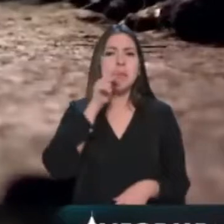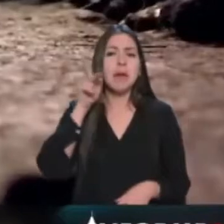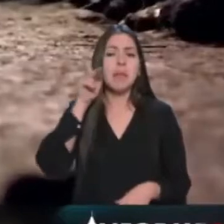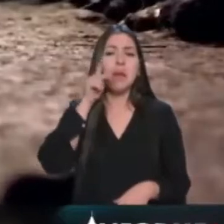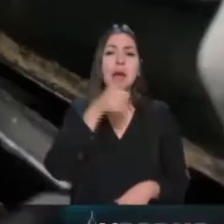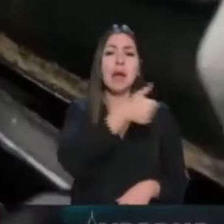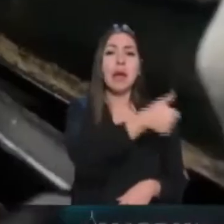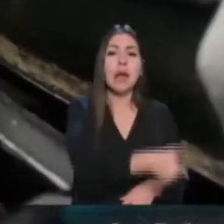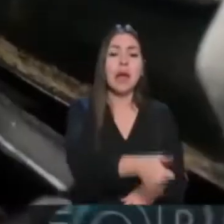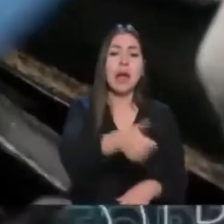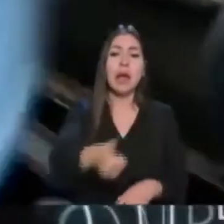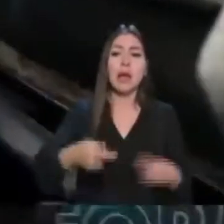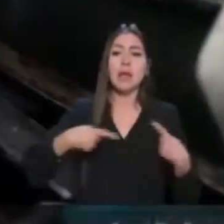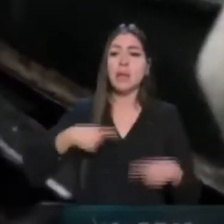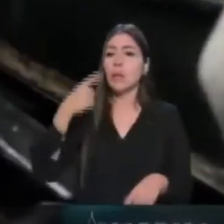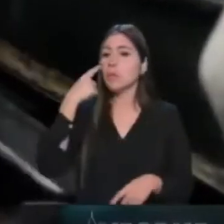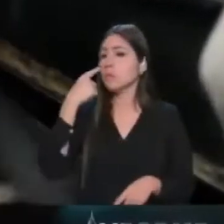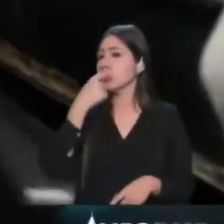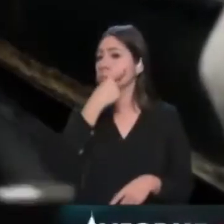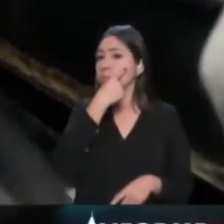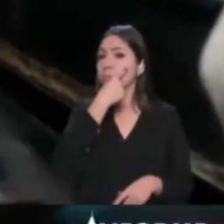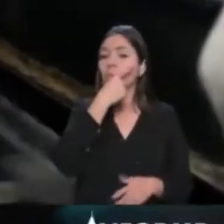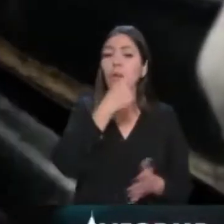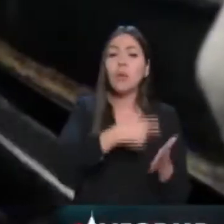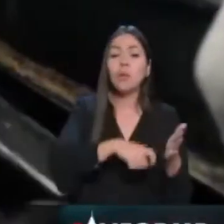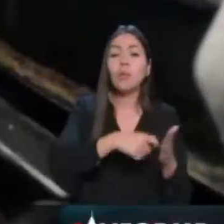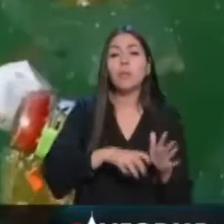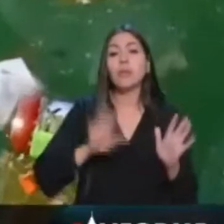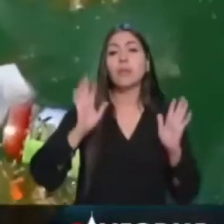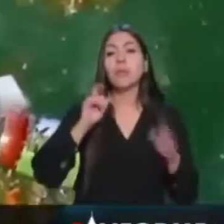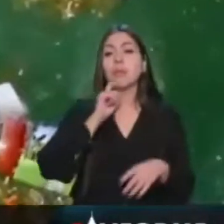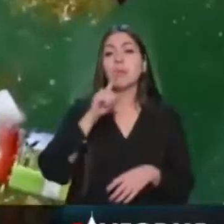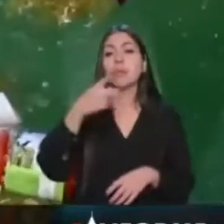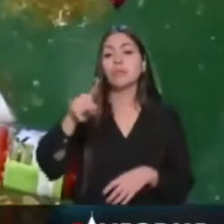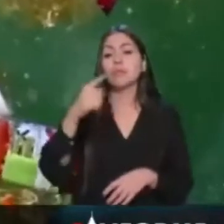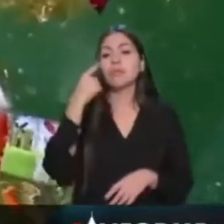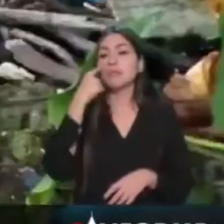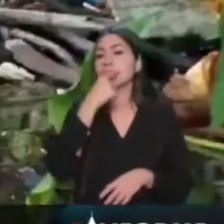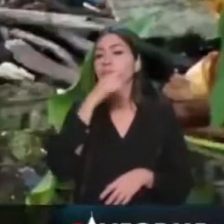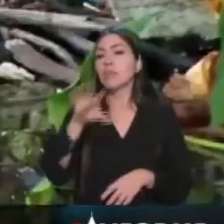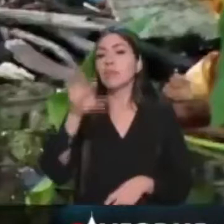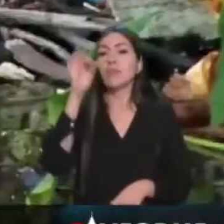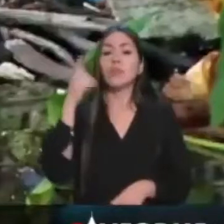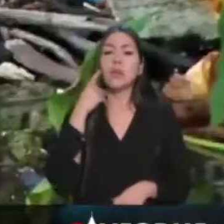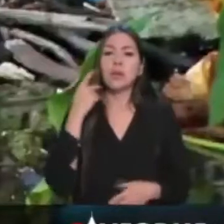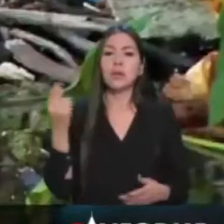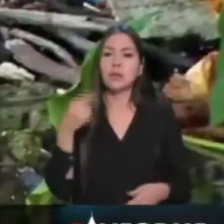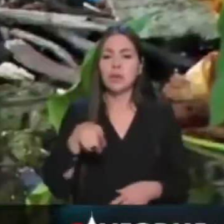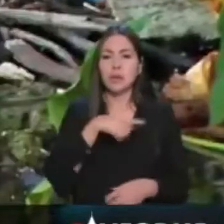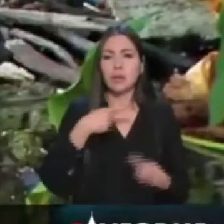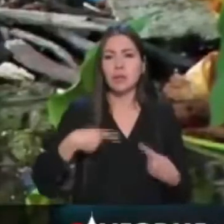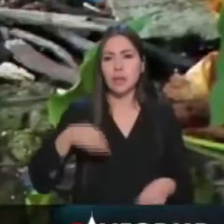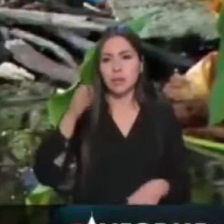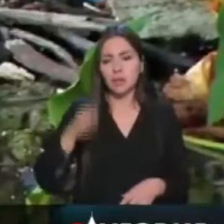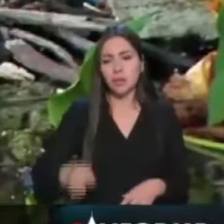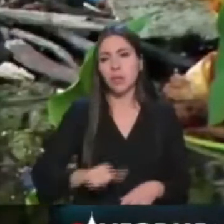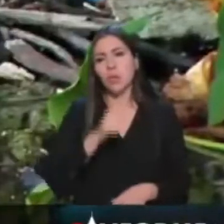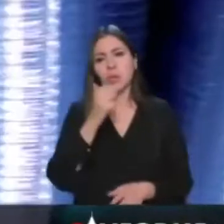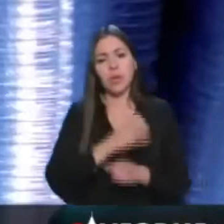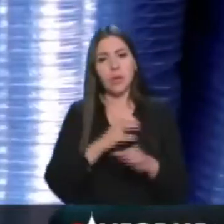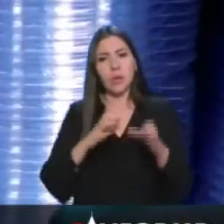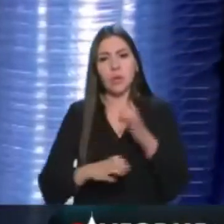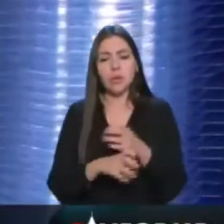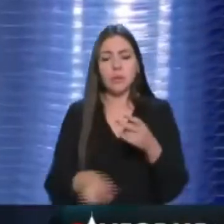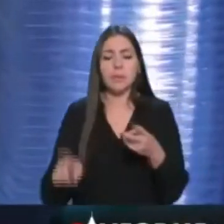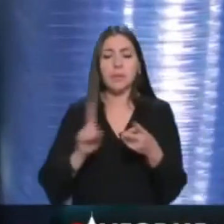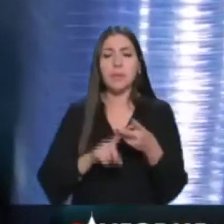de consumo es una elección política. Entonces, hay una parte que nosotros tenemos que asumir. Otra parte la tienen que hacer